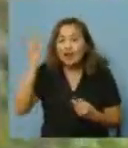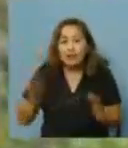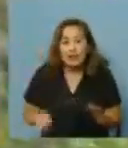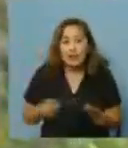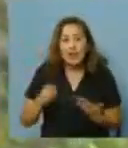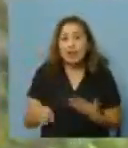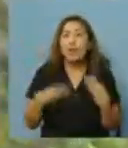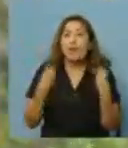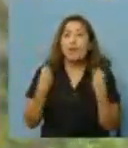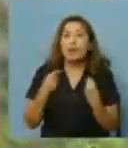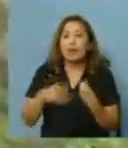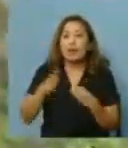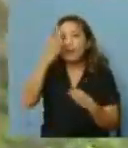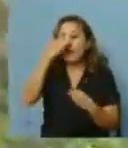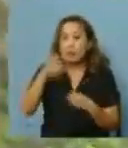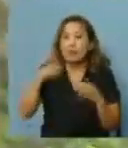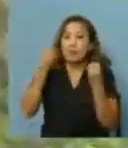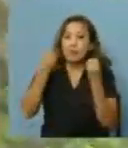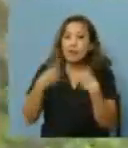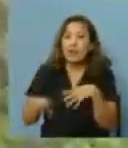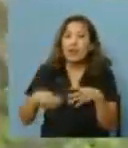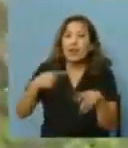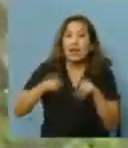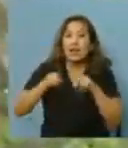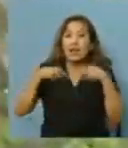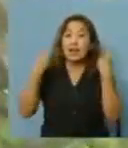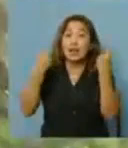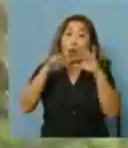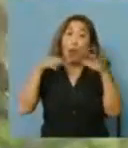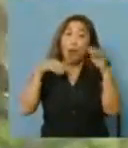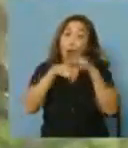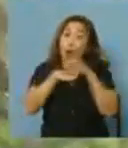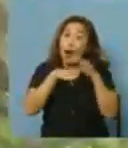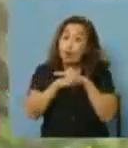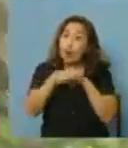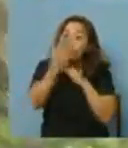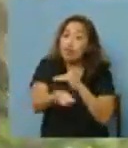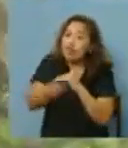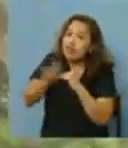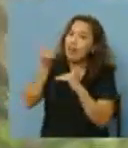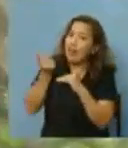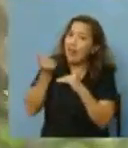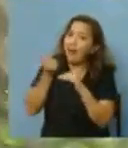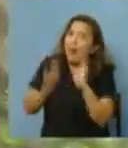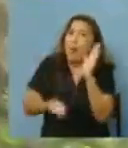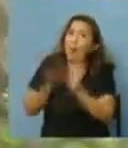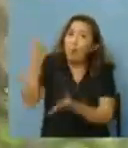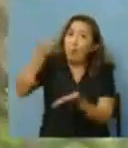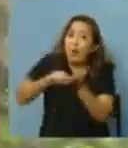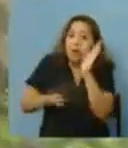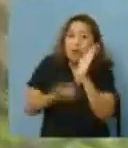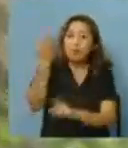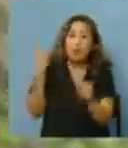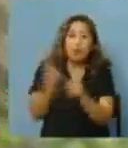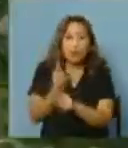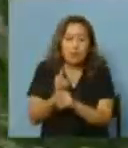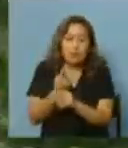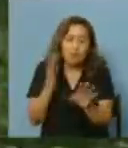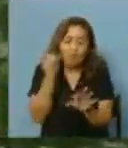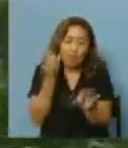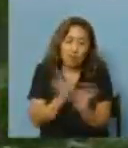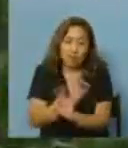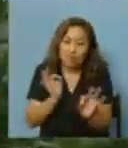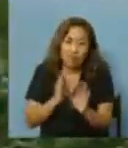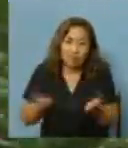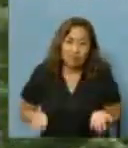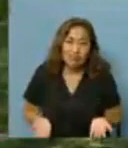que significa que después que una vez que tienen el tabaco dentro del galpón es tan difícil es sacarle ningún incremento esto ha sucedido